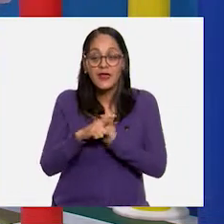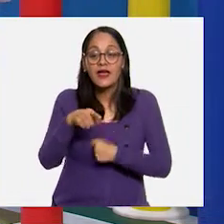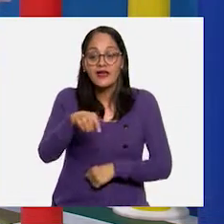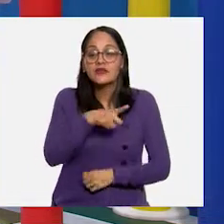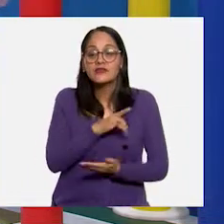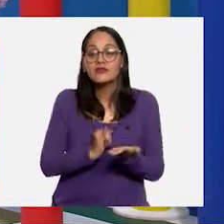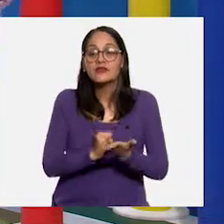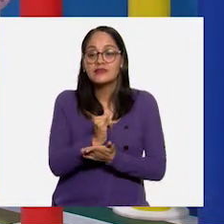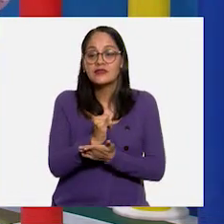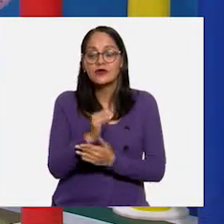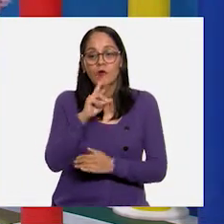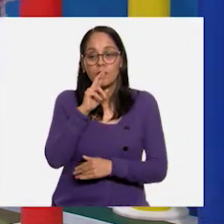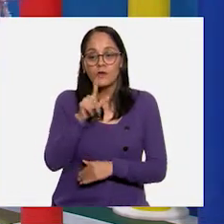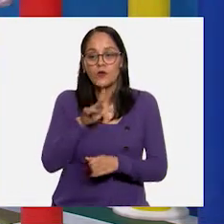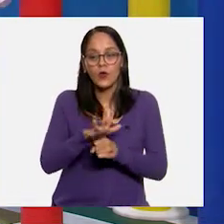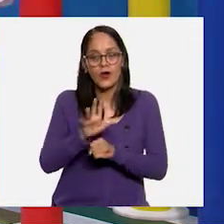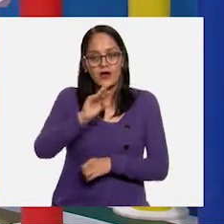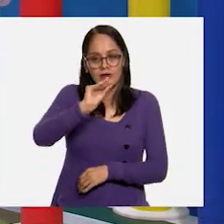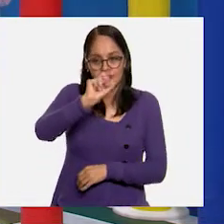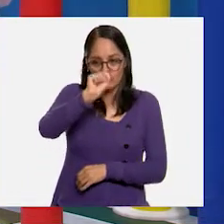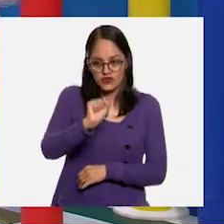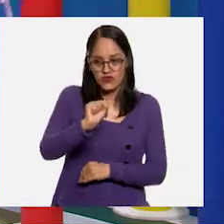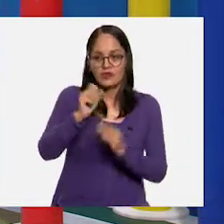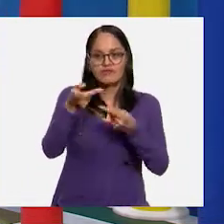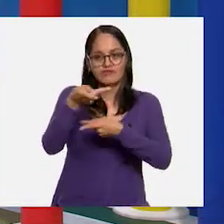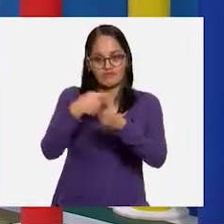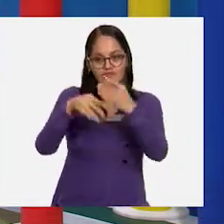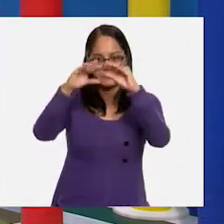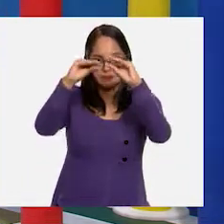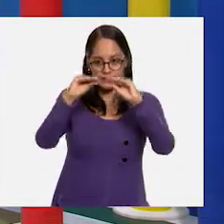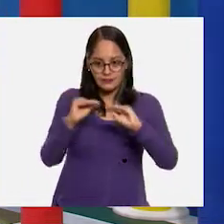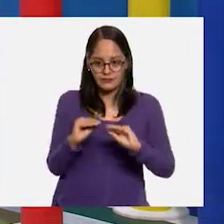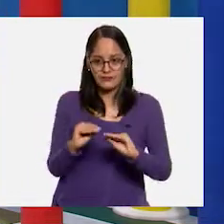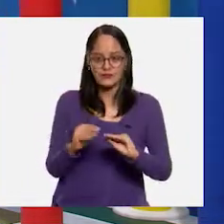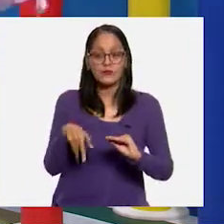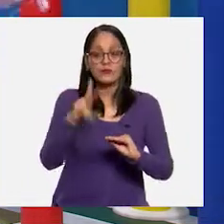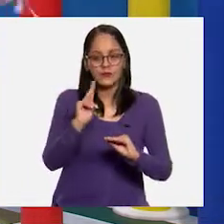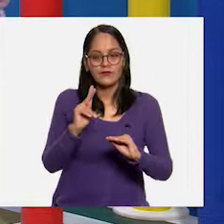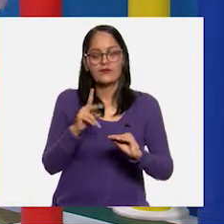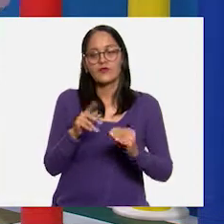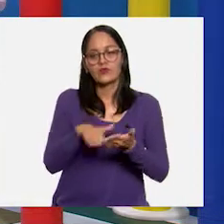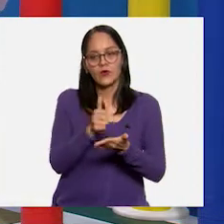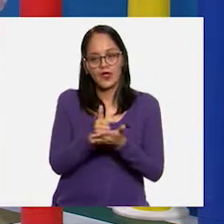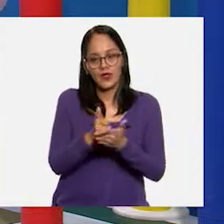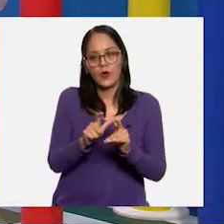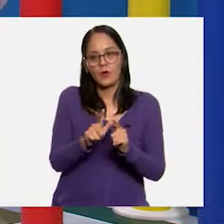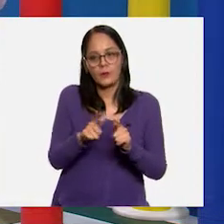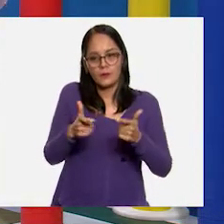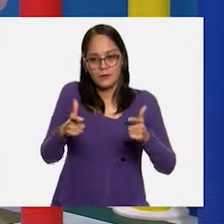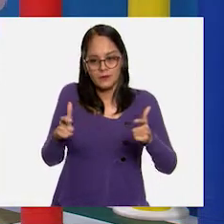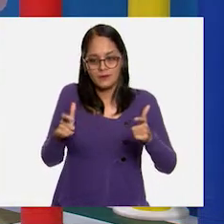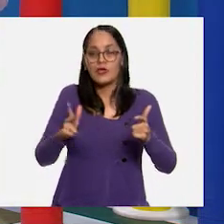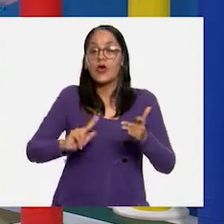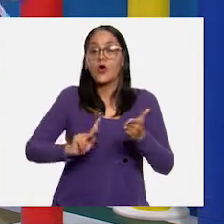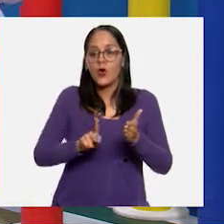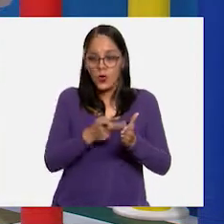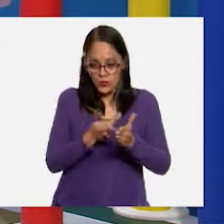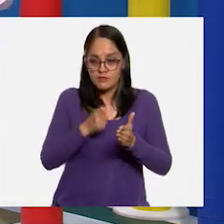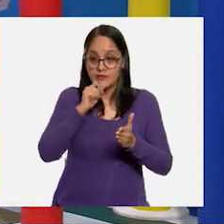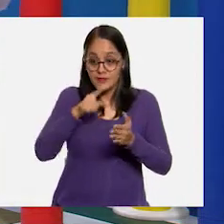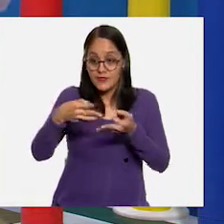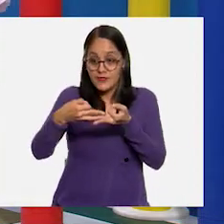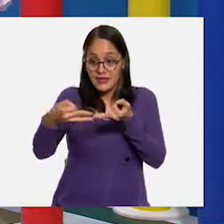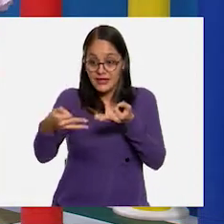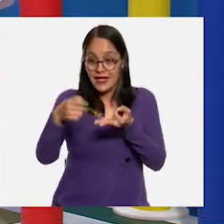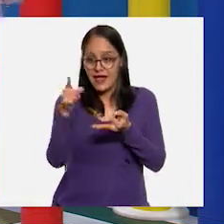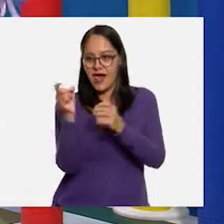moverse más al sur. Sin embargo, la ciudad siguió creciendo y se volvieron a ocupar esas tierras que se